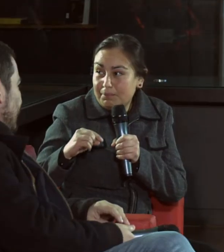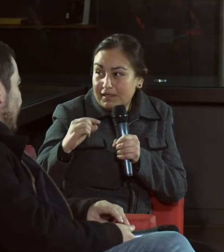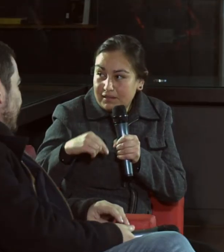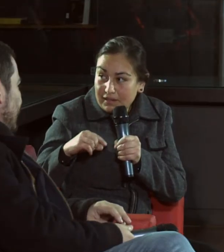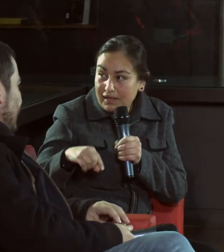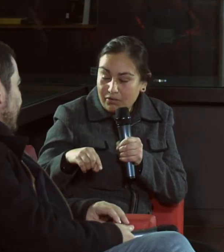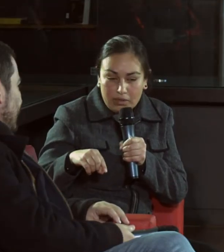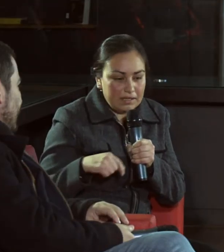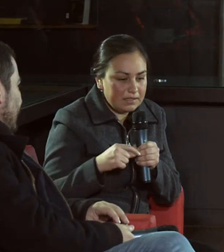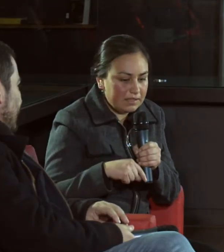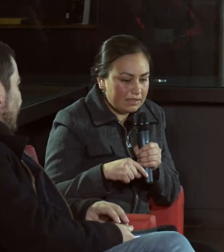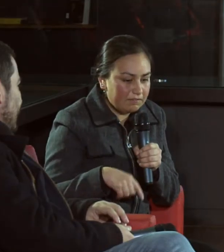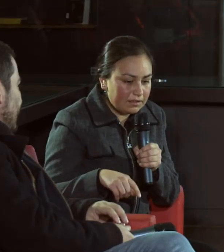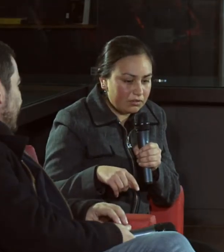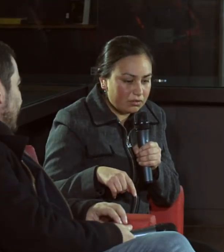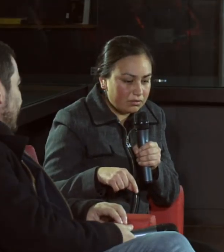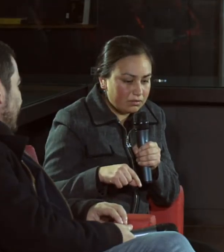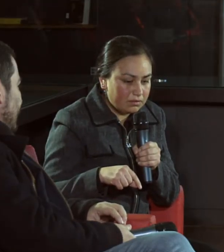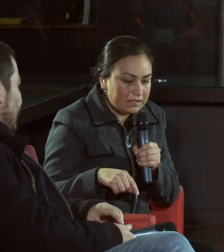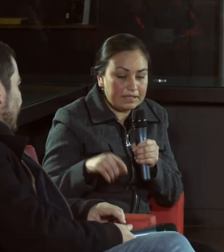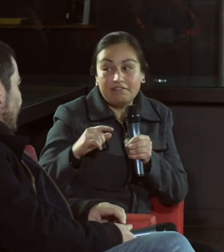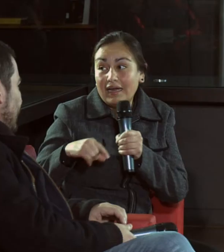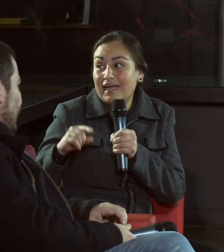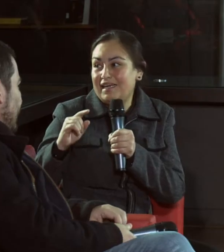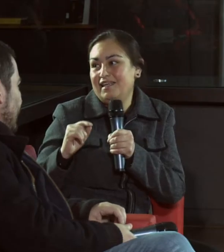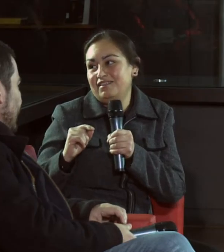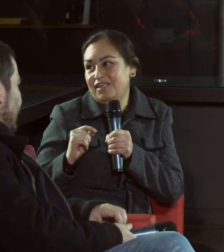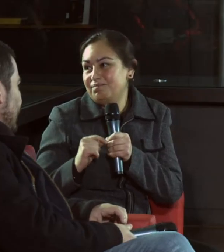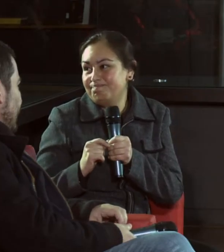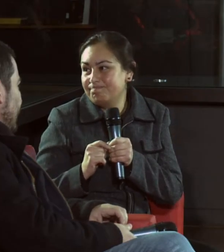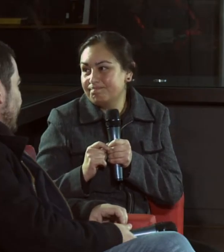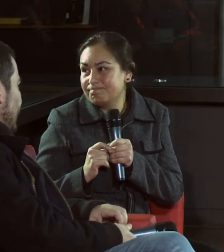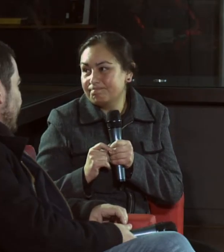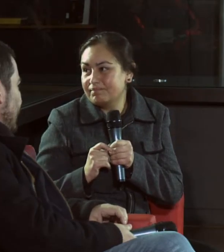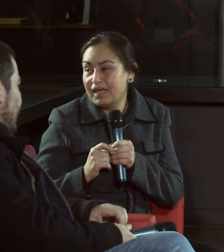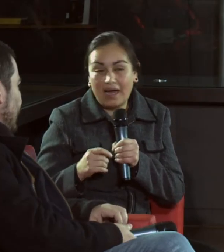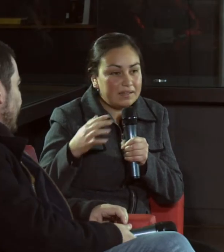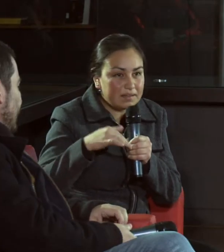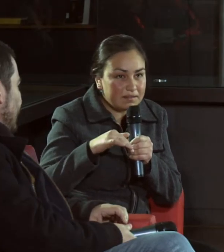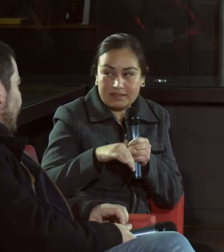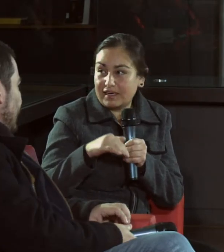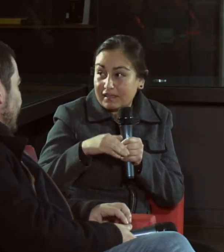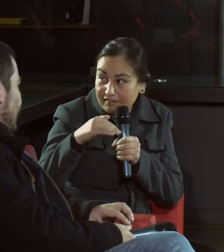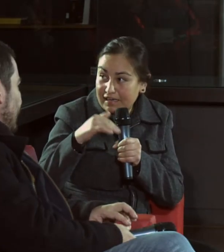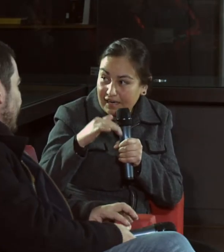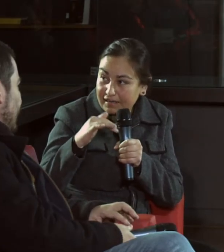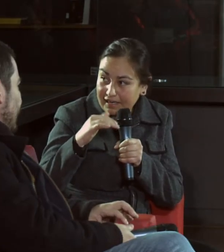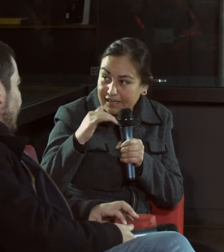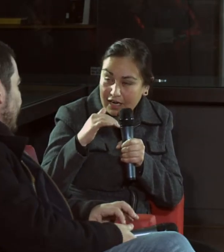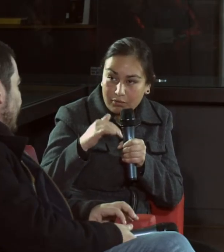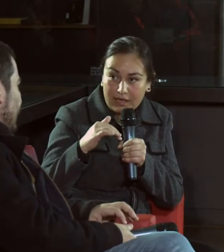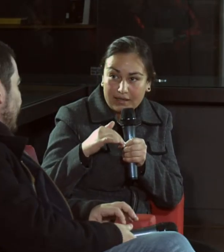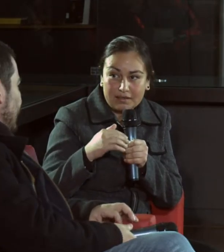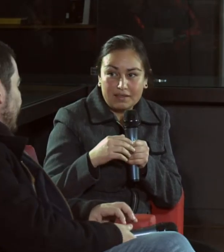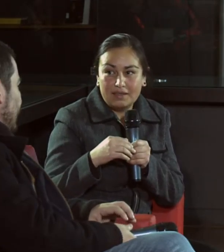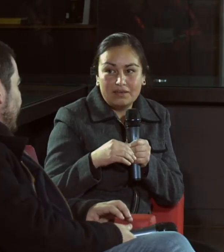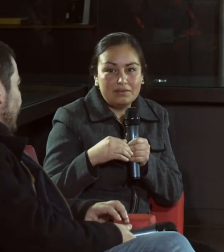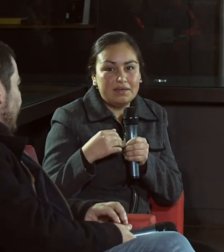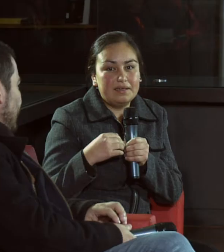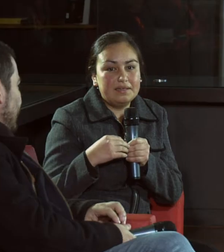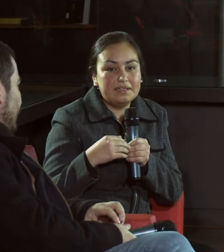creo que partir en la escuela tiene que ver con derribar las creencias. Antes de entrar a trabajar en el aula,